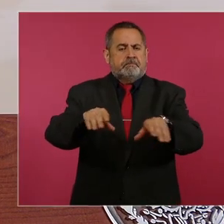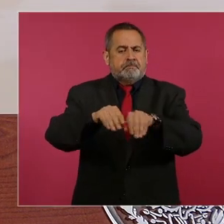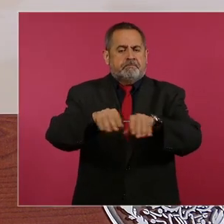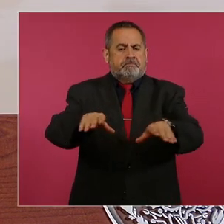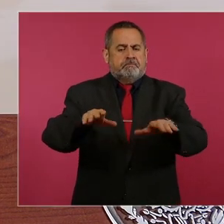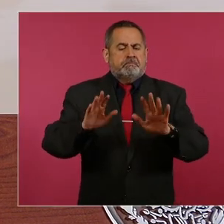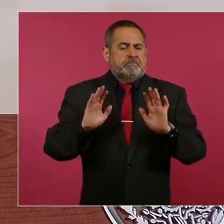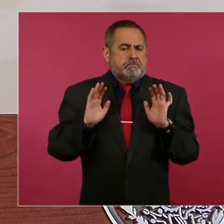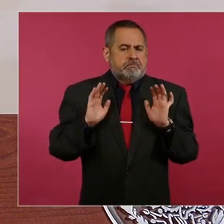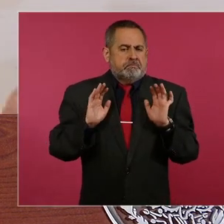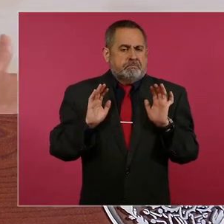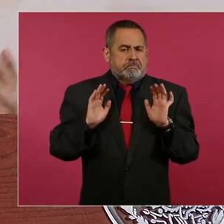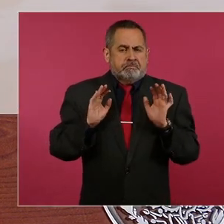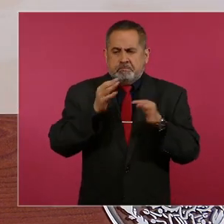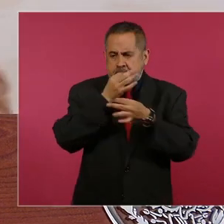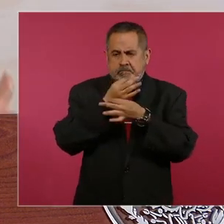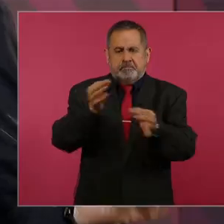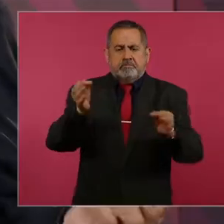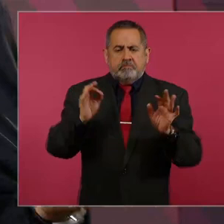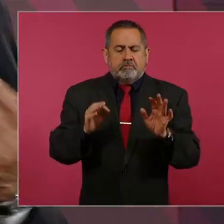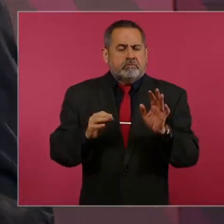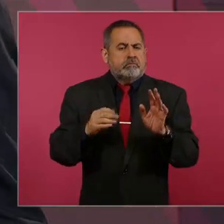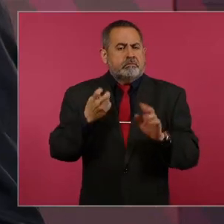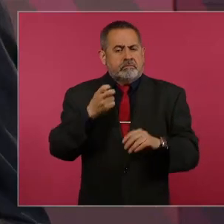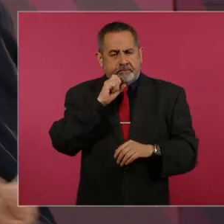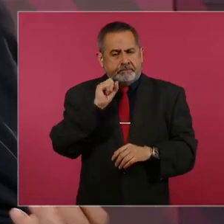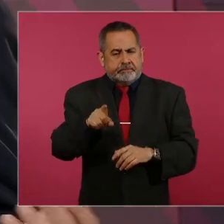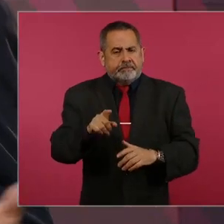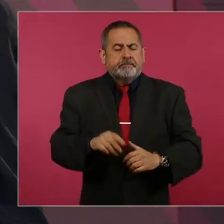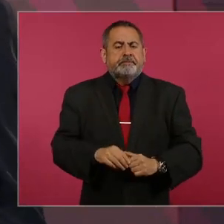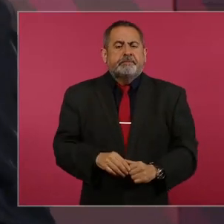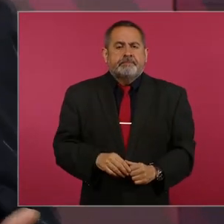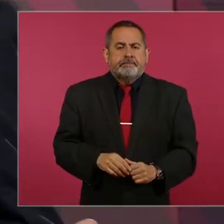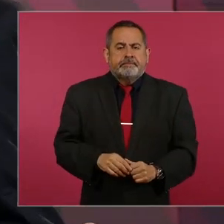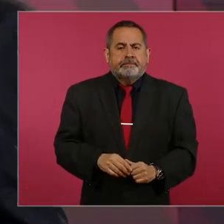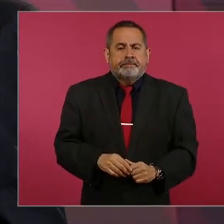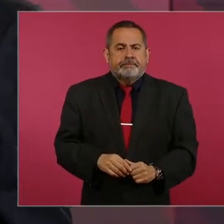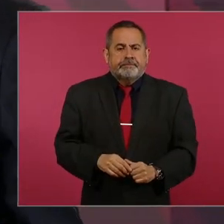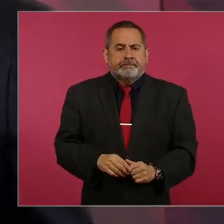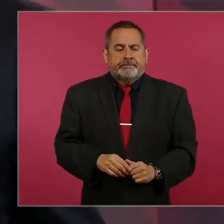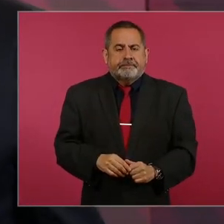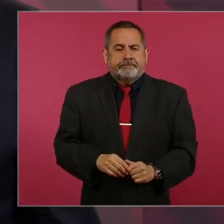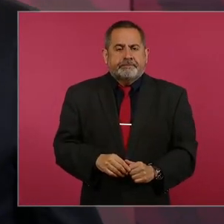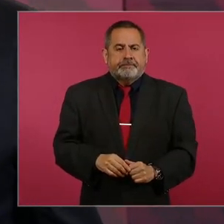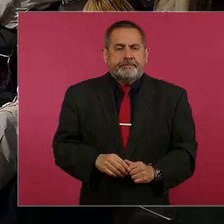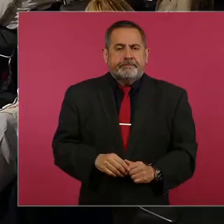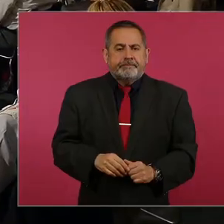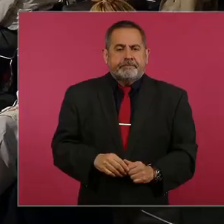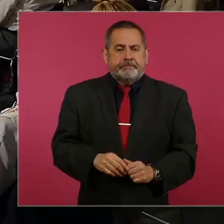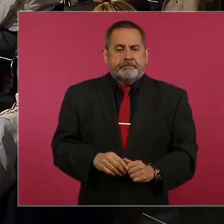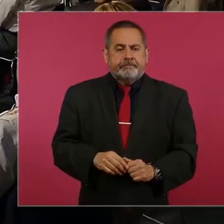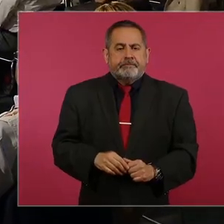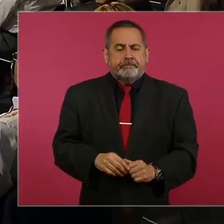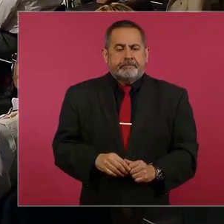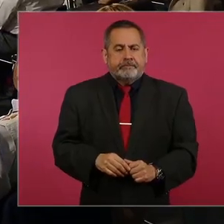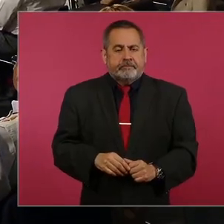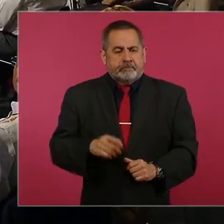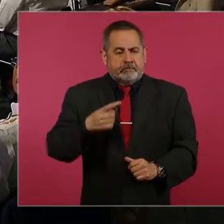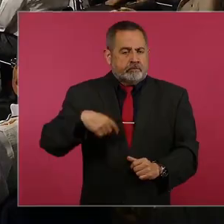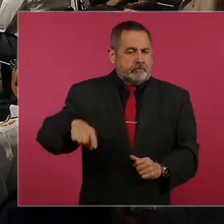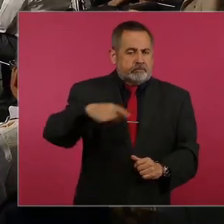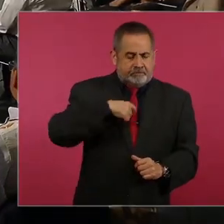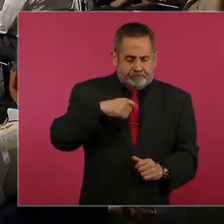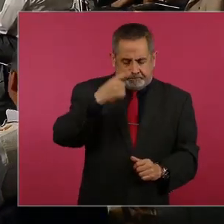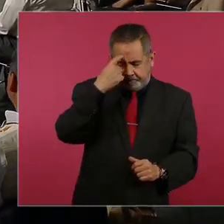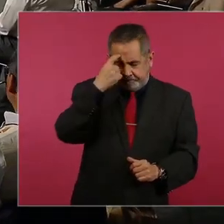Y también que hagamos a un lado